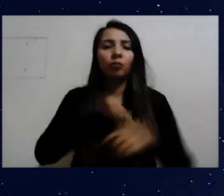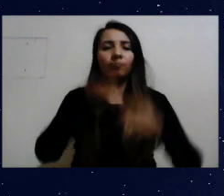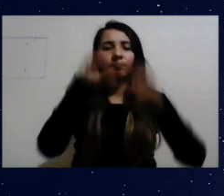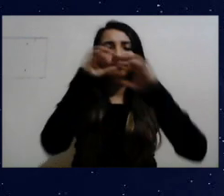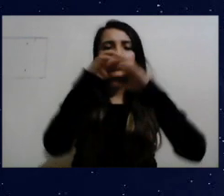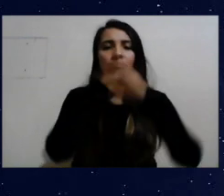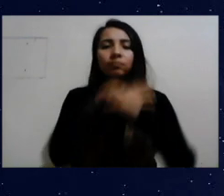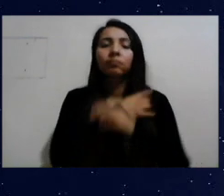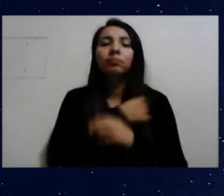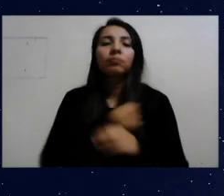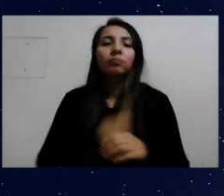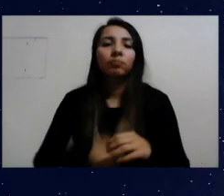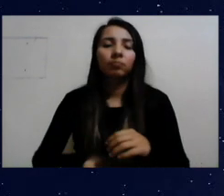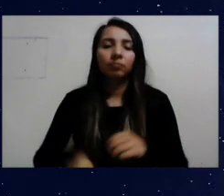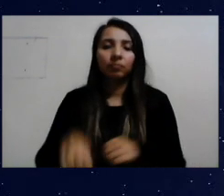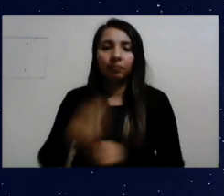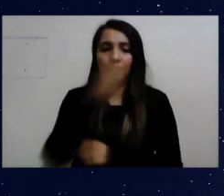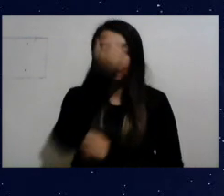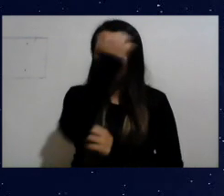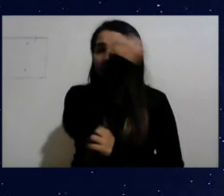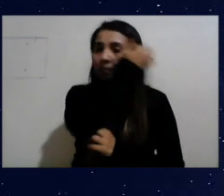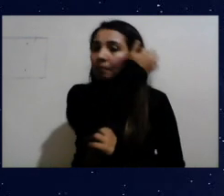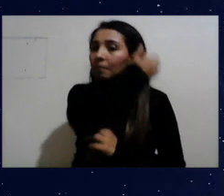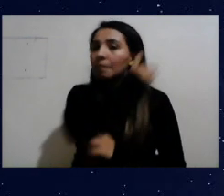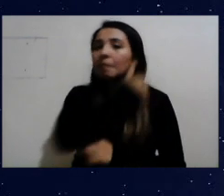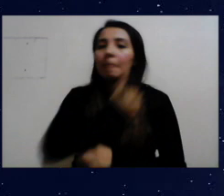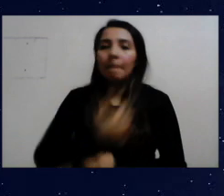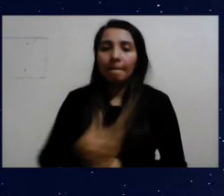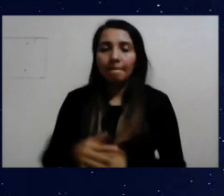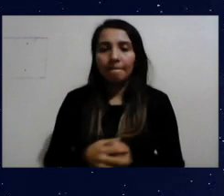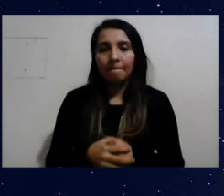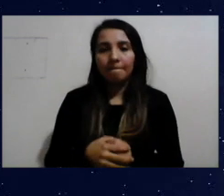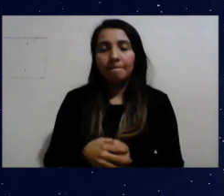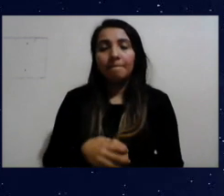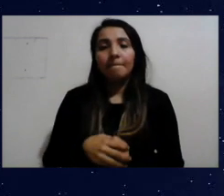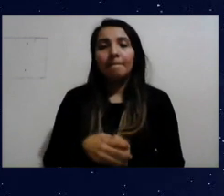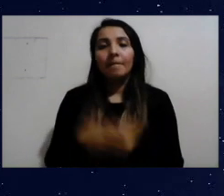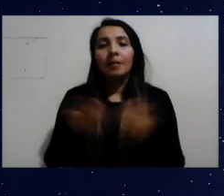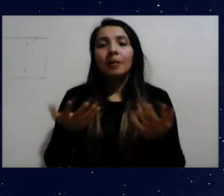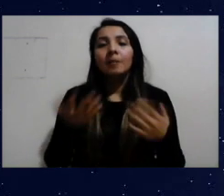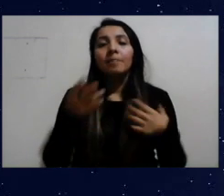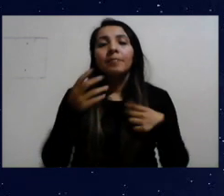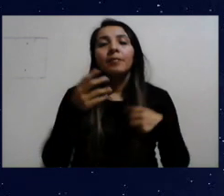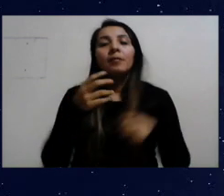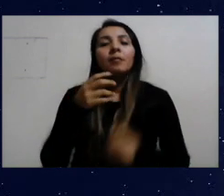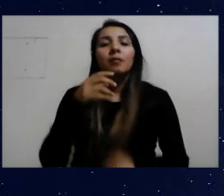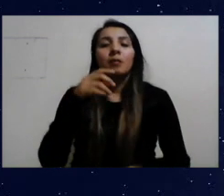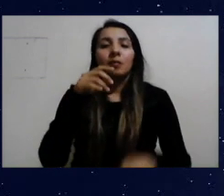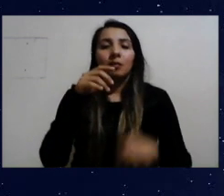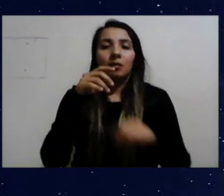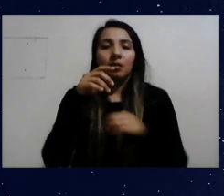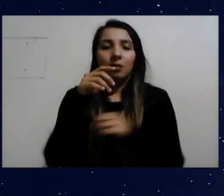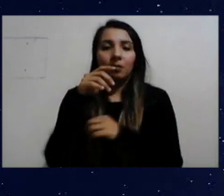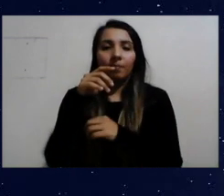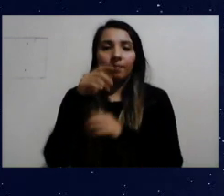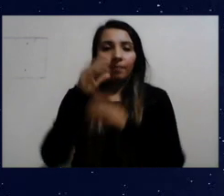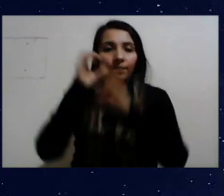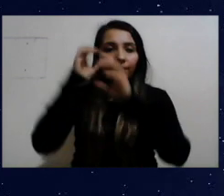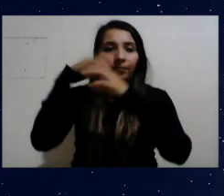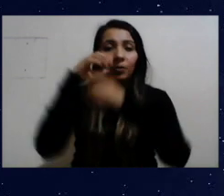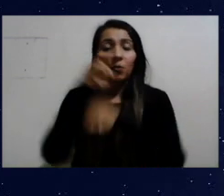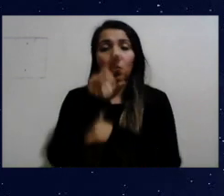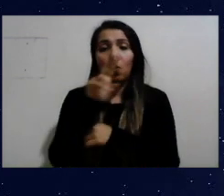Observatory UV de ultravioleta. Y bueno, el telescopio WSO